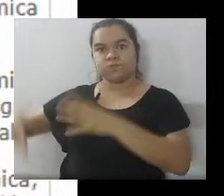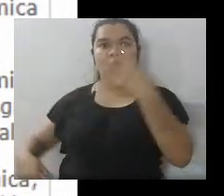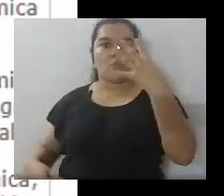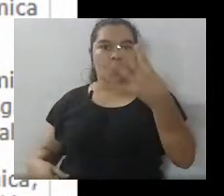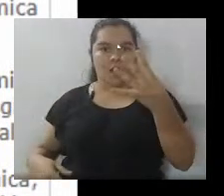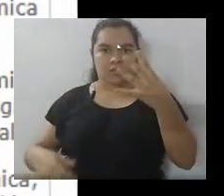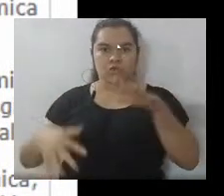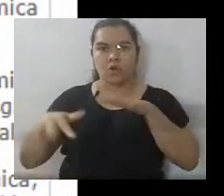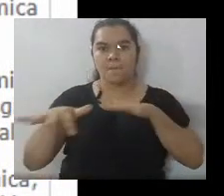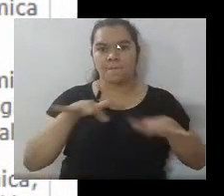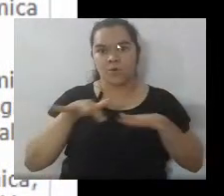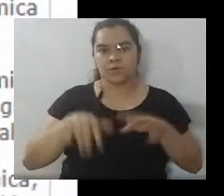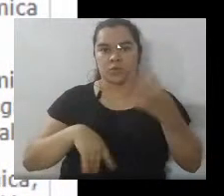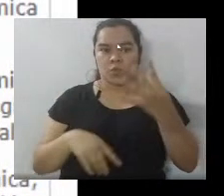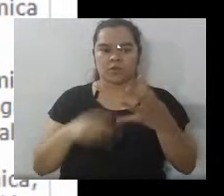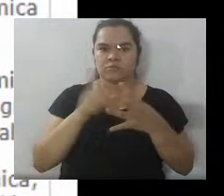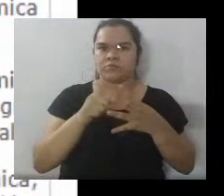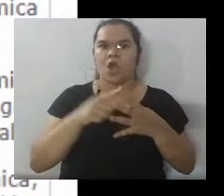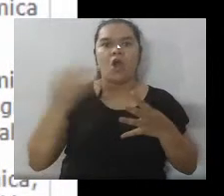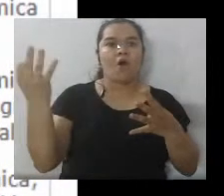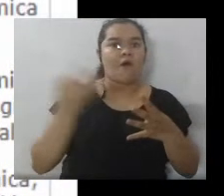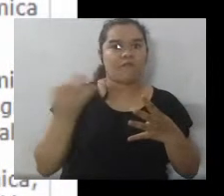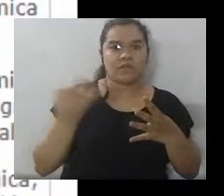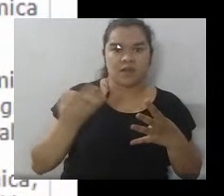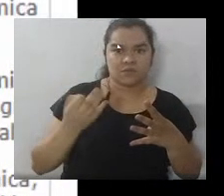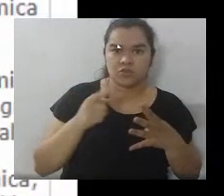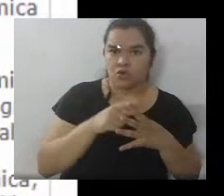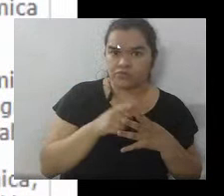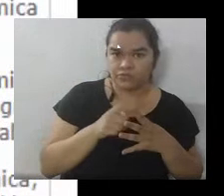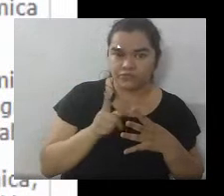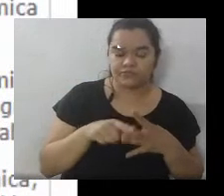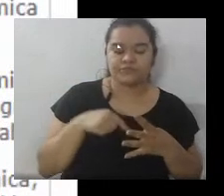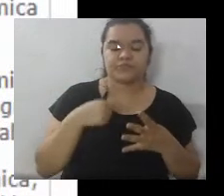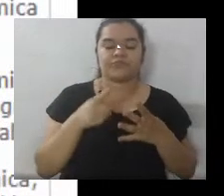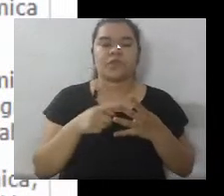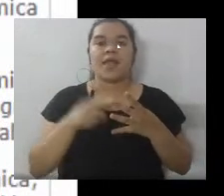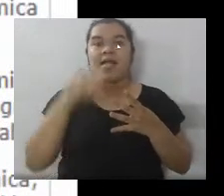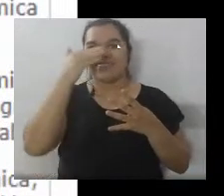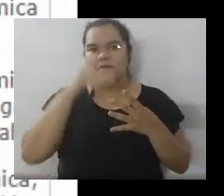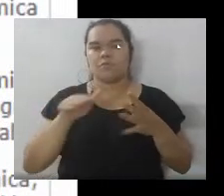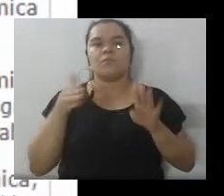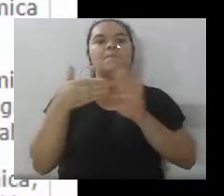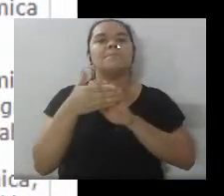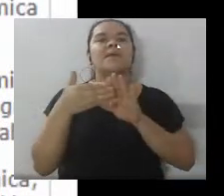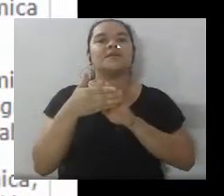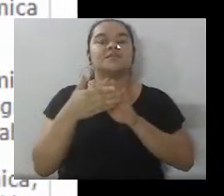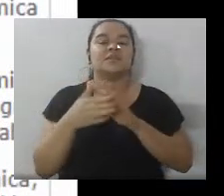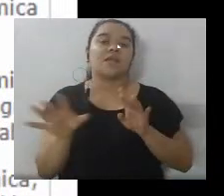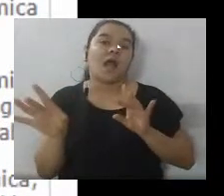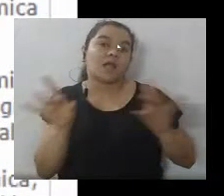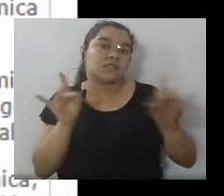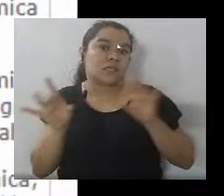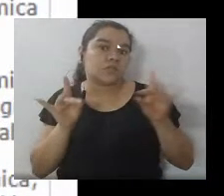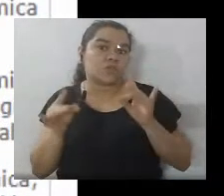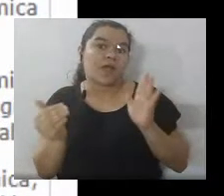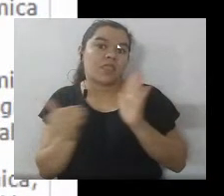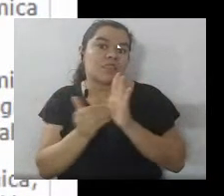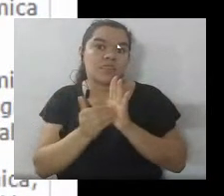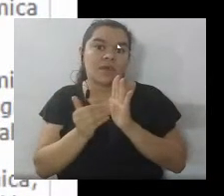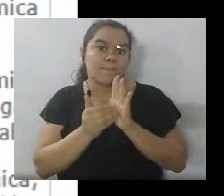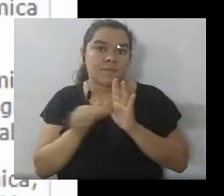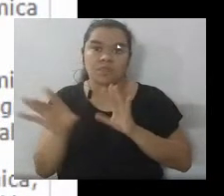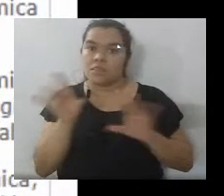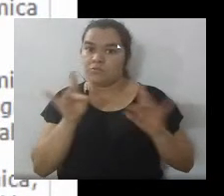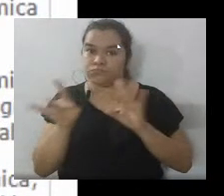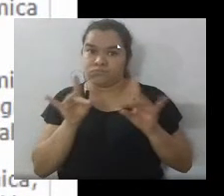tipo obligatoria, después tenemos una formación que incluye materias electivas u optativas, de las cuales se les va a